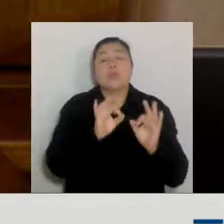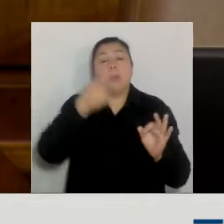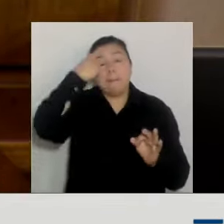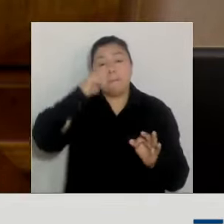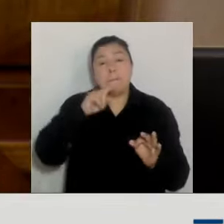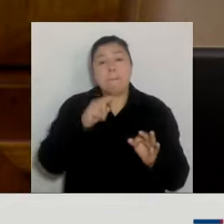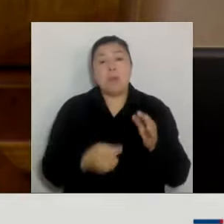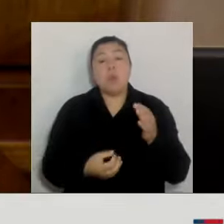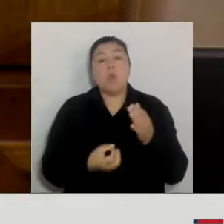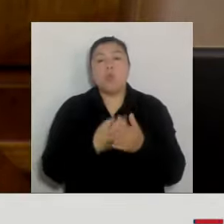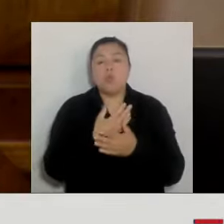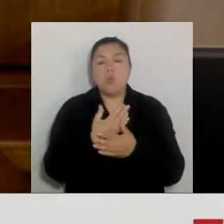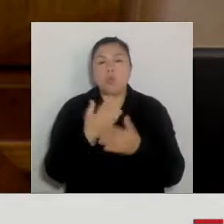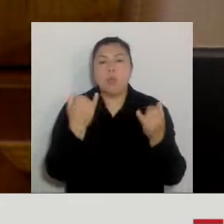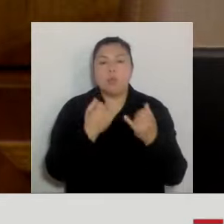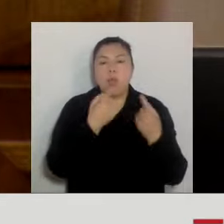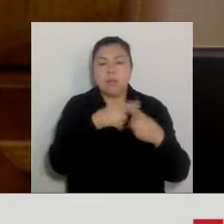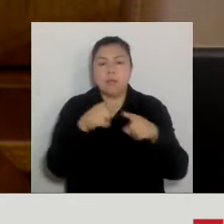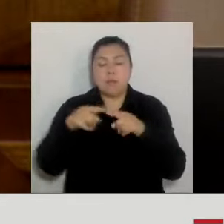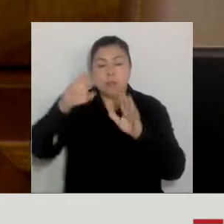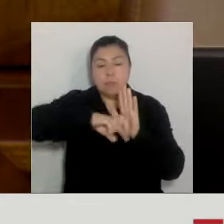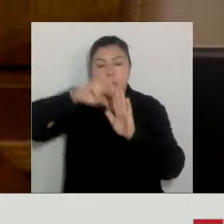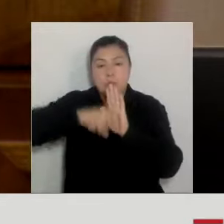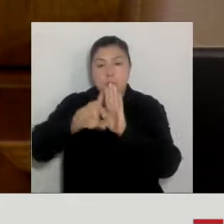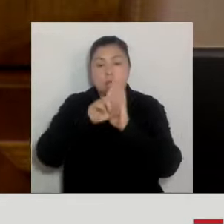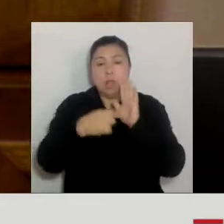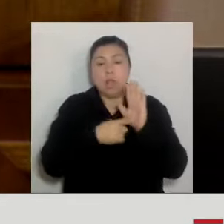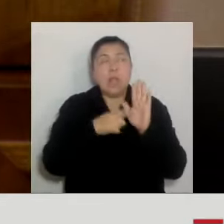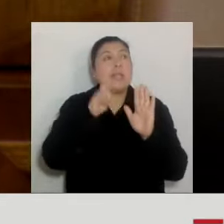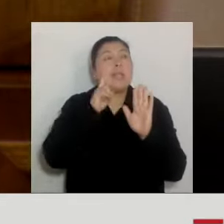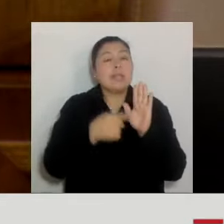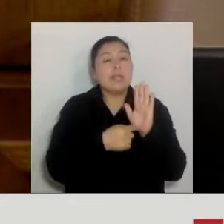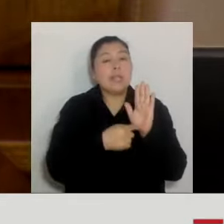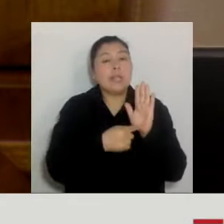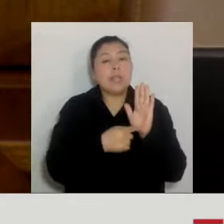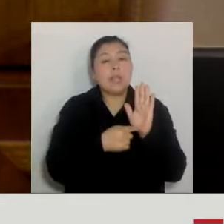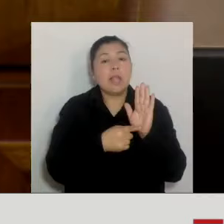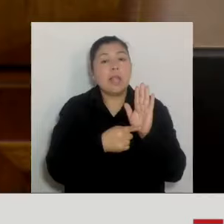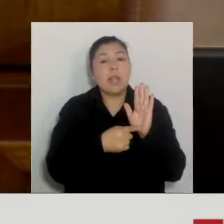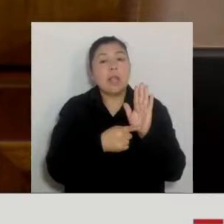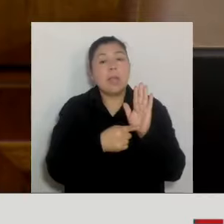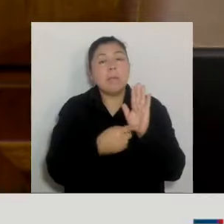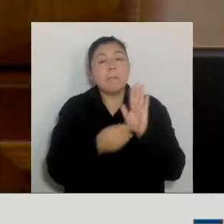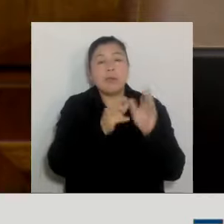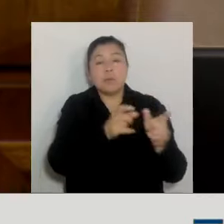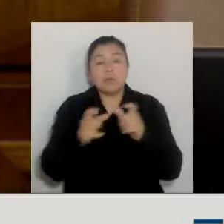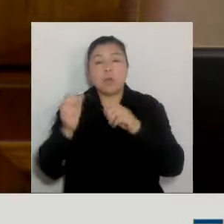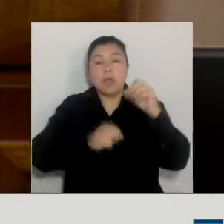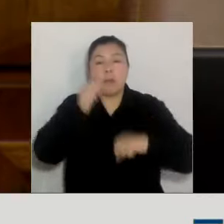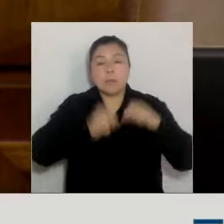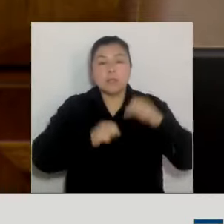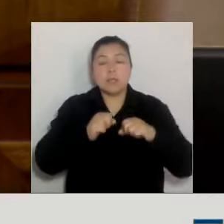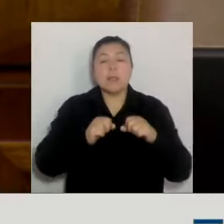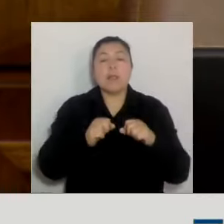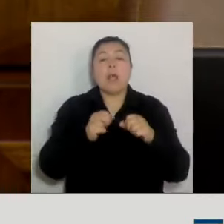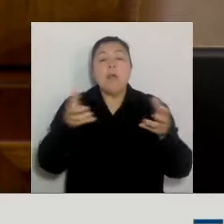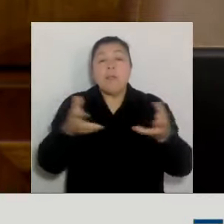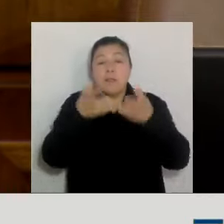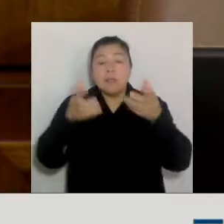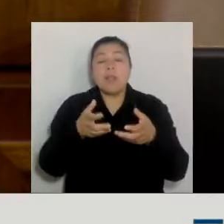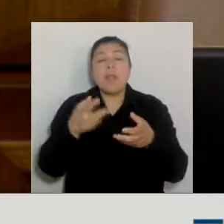movida de distintos proyectos de ley que hoy día tienden eh a ponerle más restricciones a la industria vegetal Por qué razón No lo